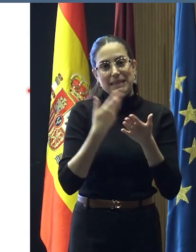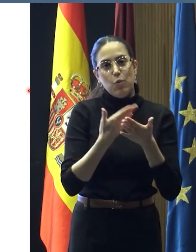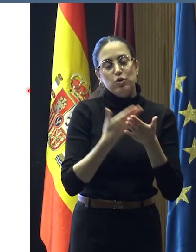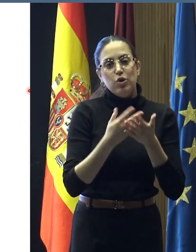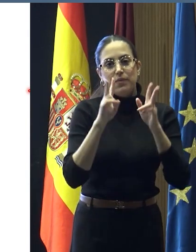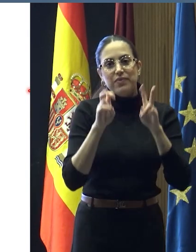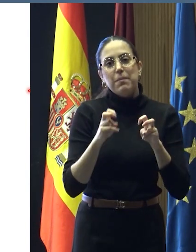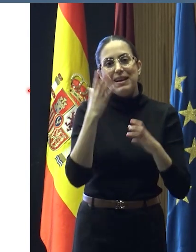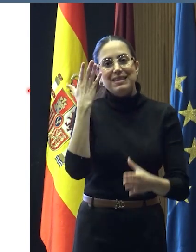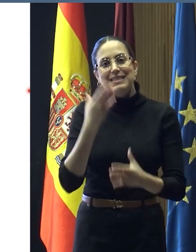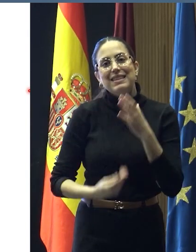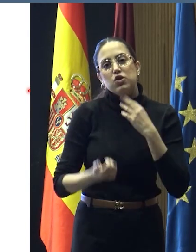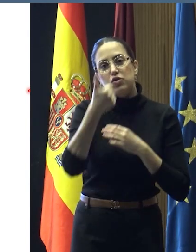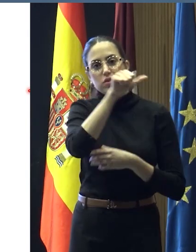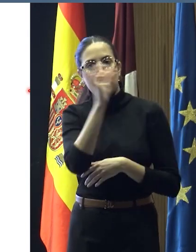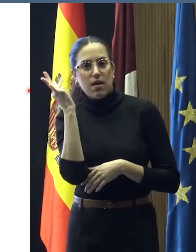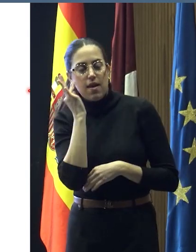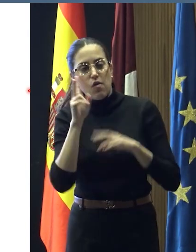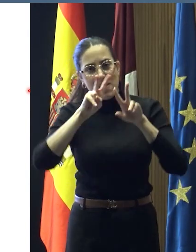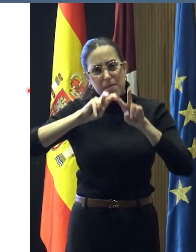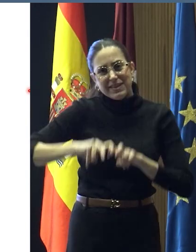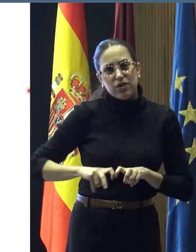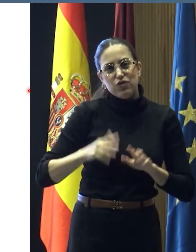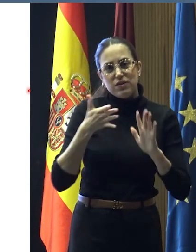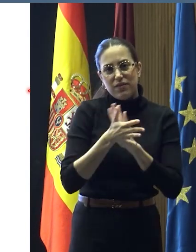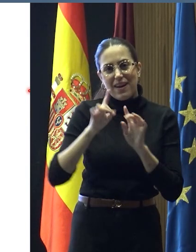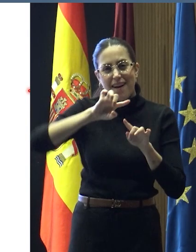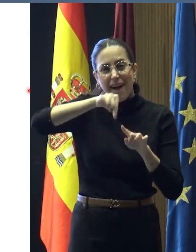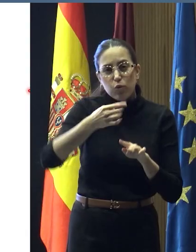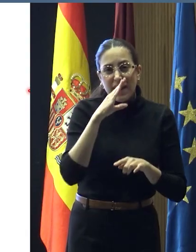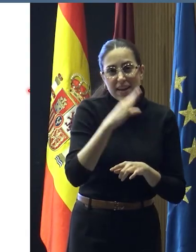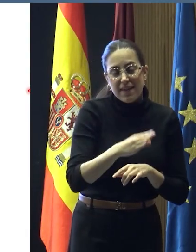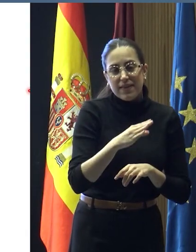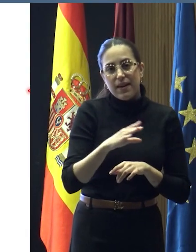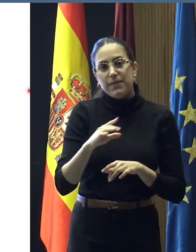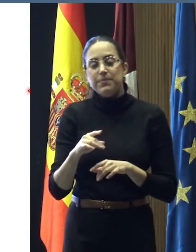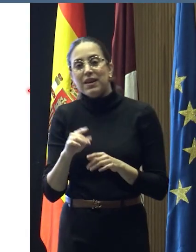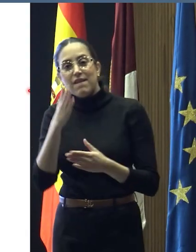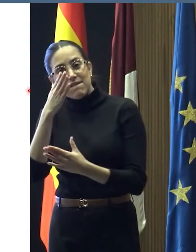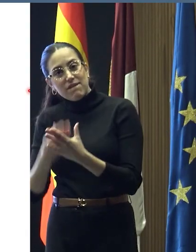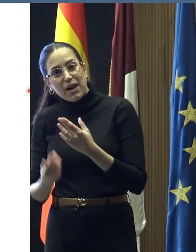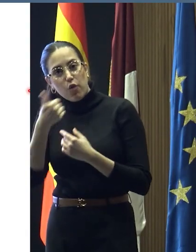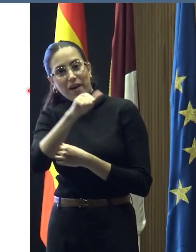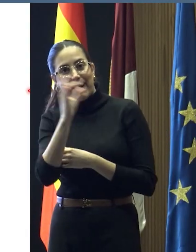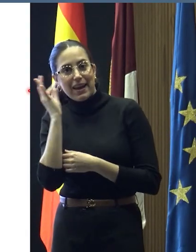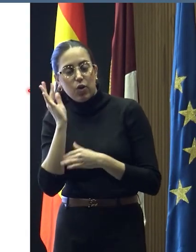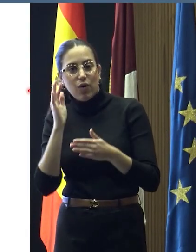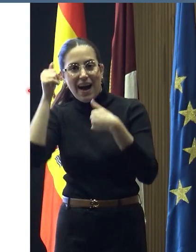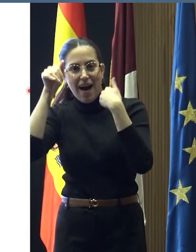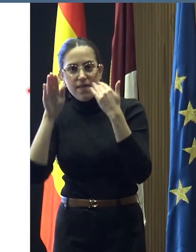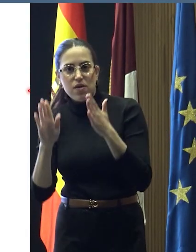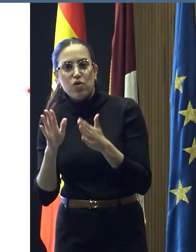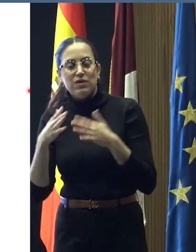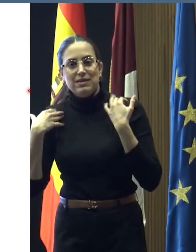de género en investigación eran una causa directa de los sesgos de género en la atención